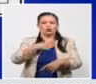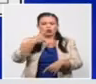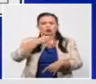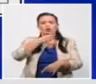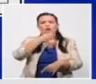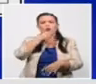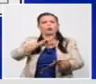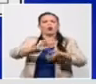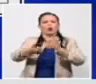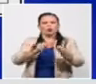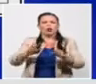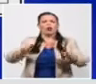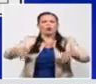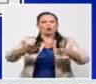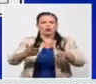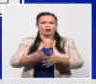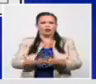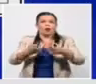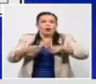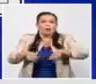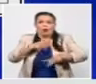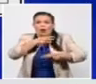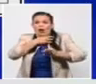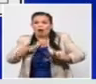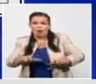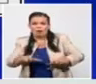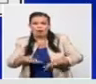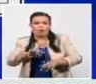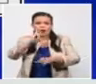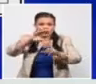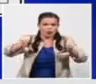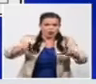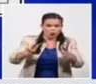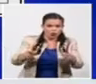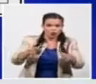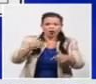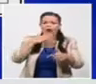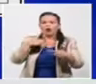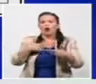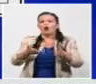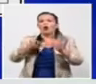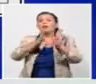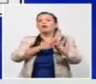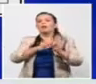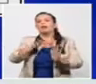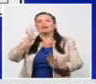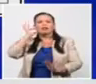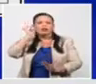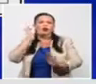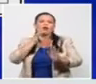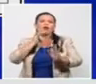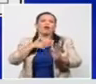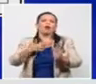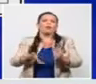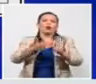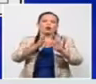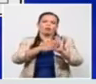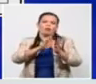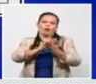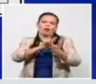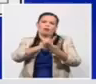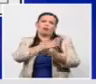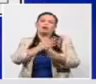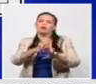en febrero y cómo sería en el mes de marzo. Y por último, un poco que ver